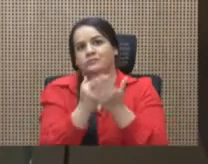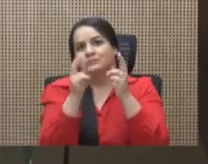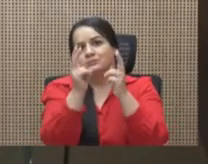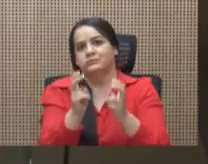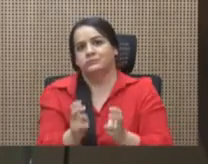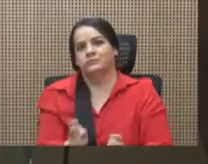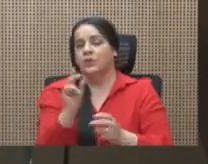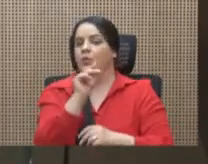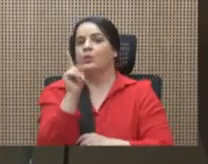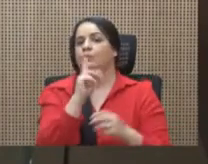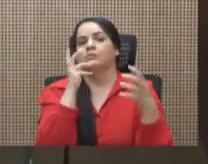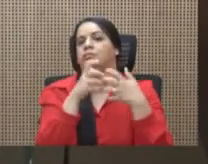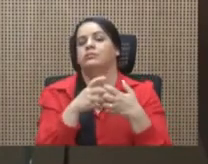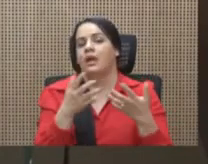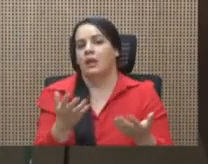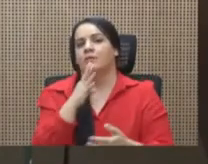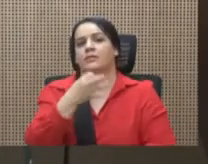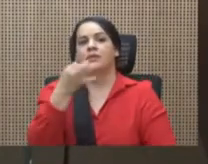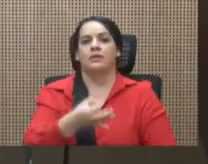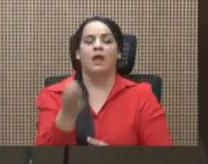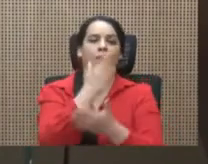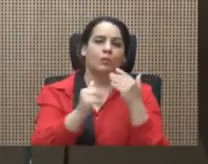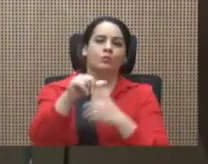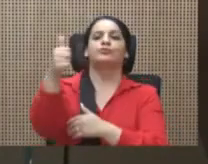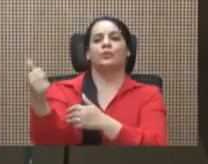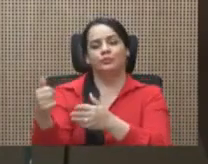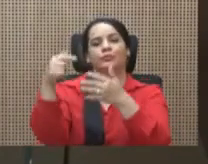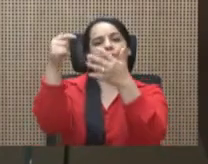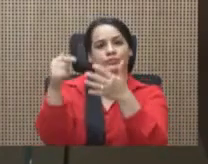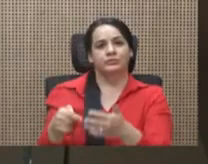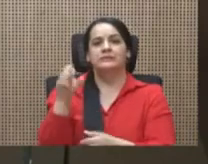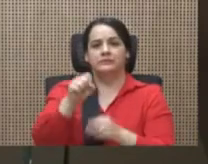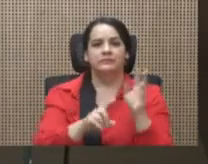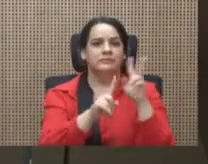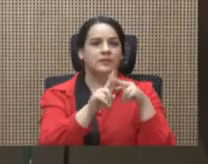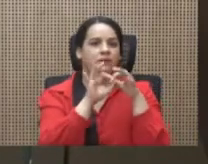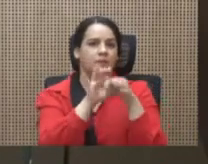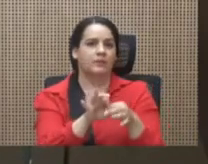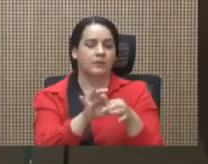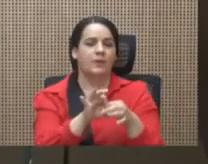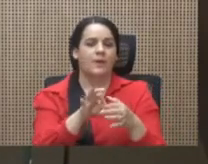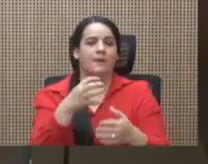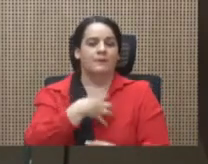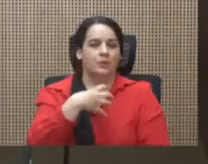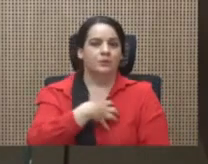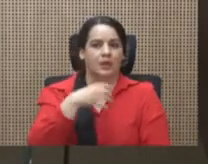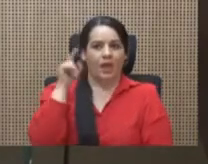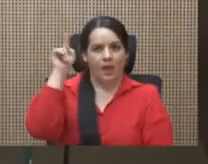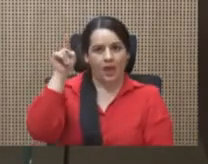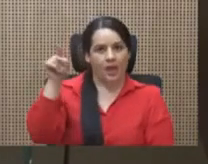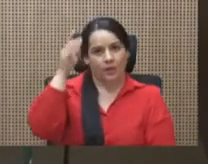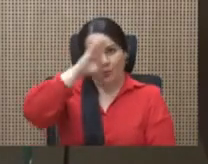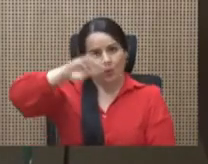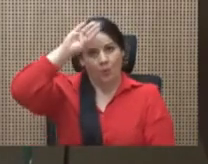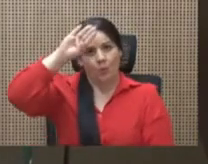no da a la realidad, lo cierto es que en otros aspectos sí aplica con respecto a lo que es protestar en Cuba. Pero